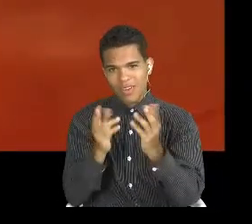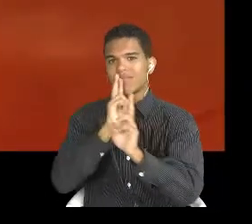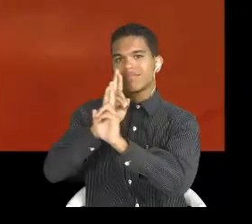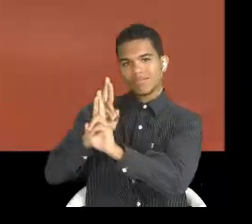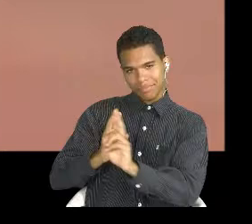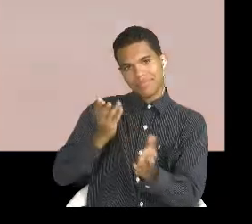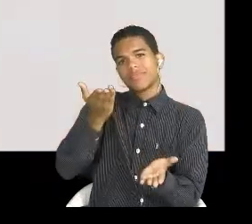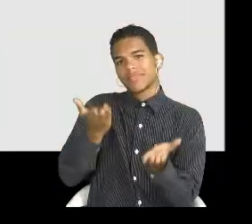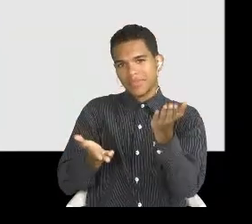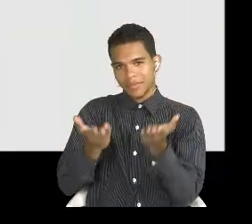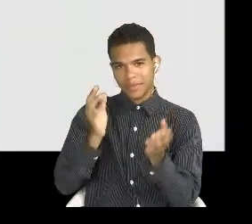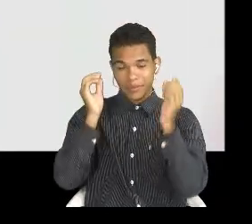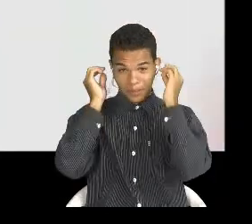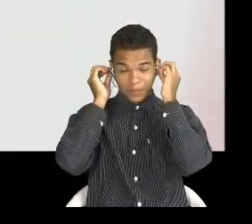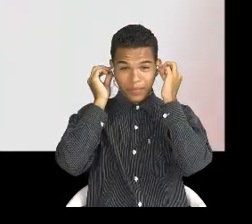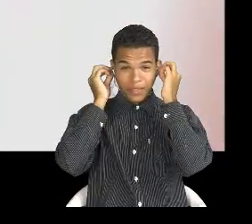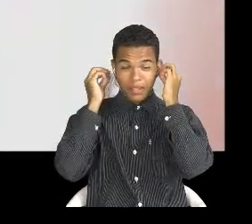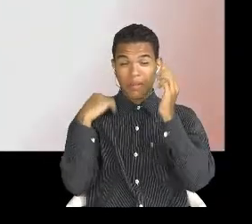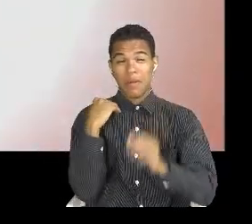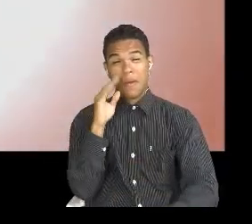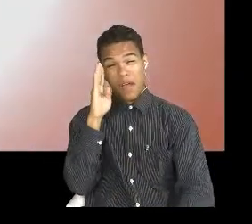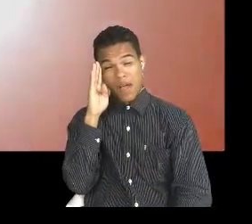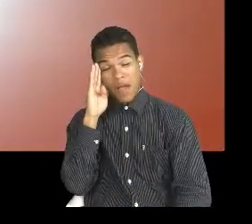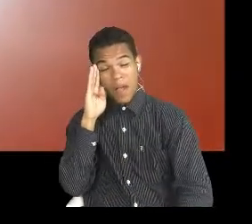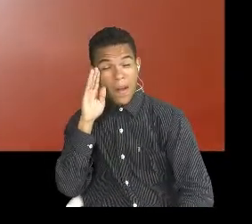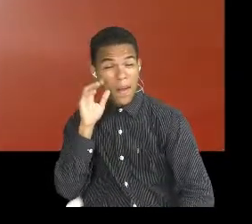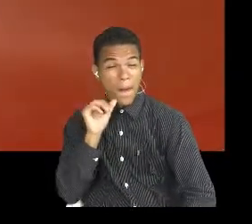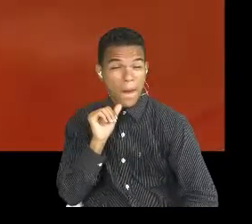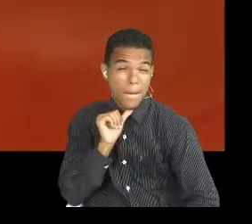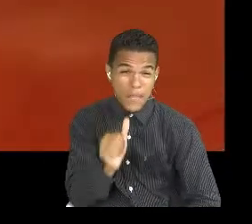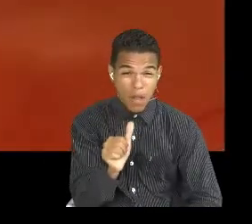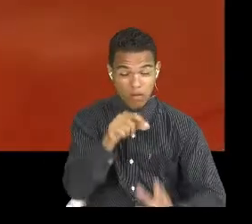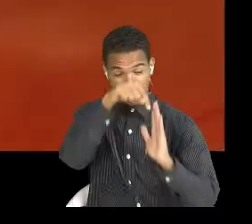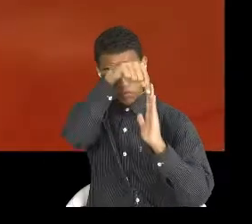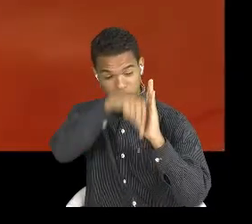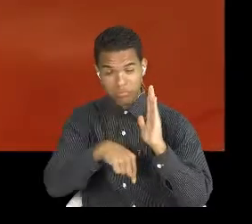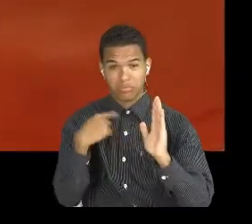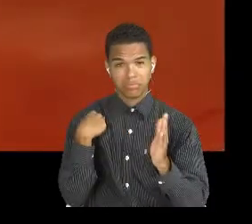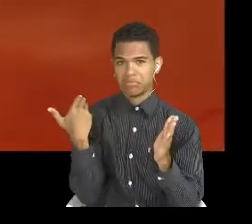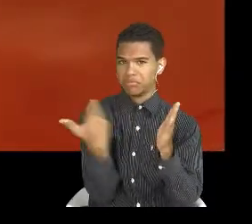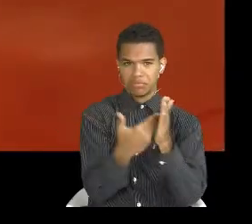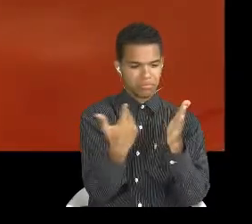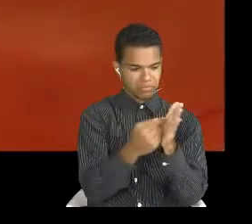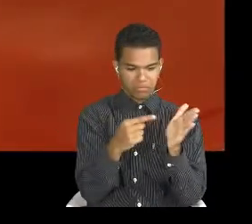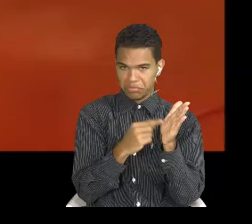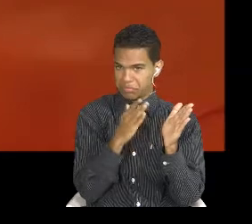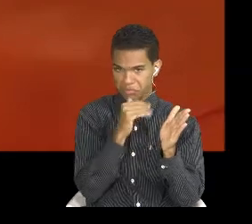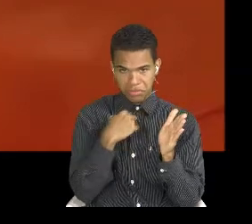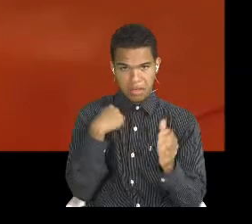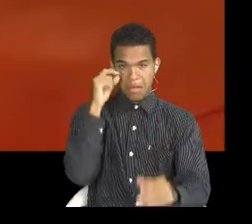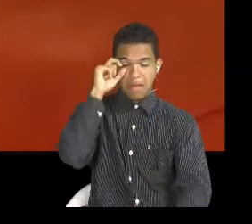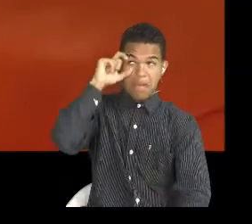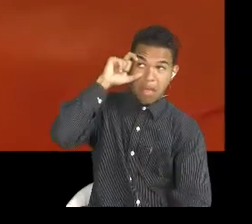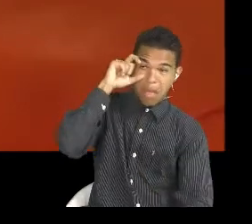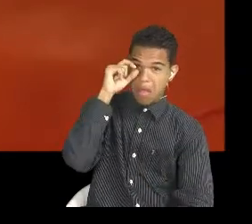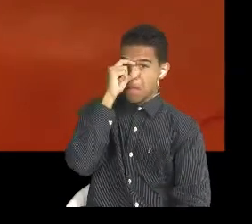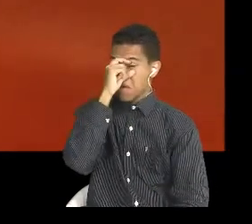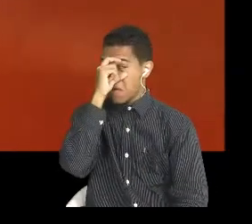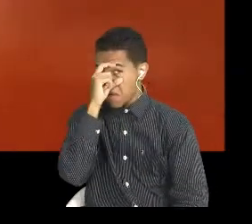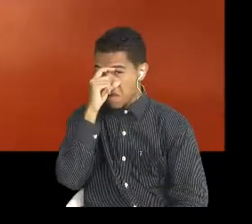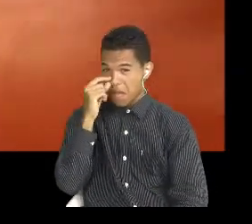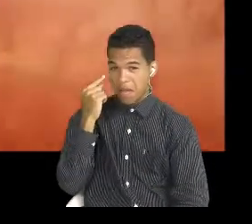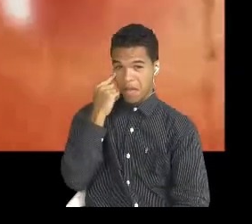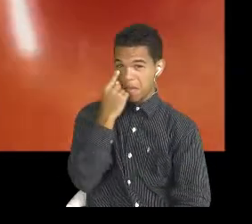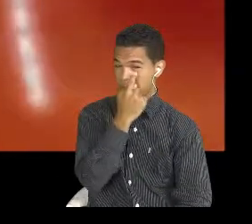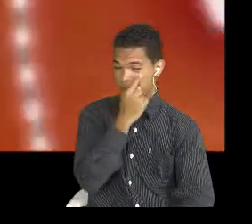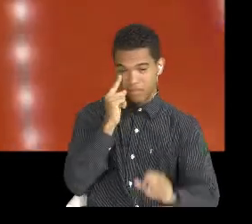Ya en estadios mucho más avanzados, pues obviamente sin un diagnóstico oportuno las personas van a tener una pérdida progresiva del campo visual, se